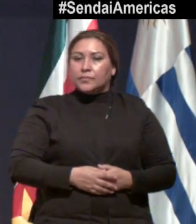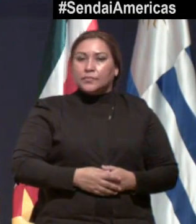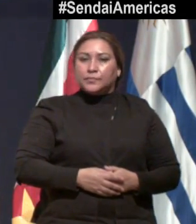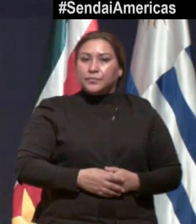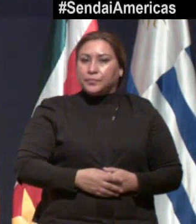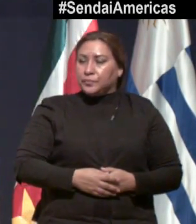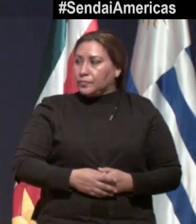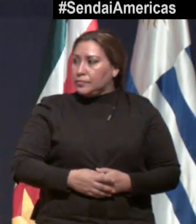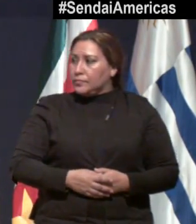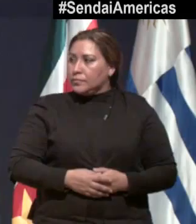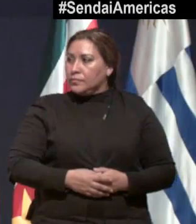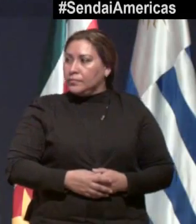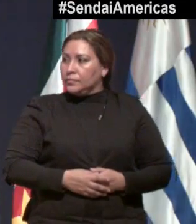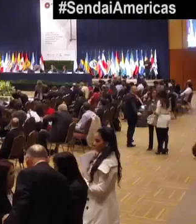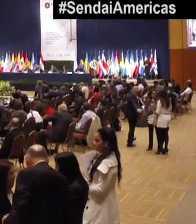favor.